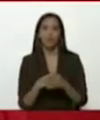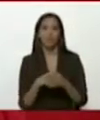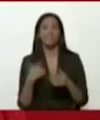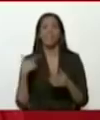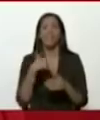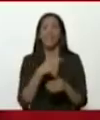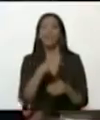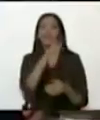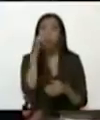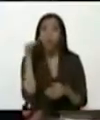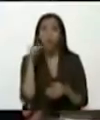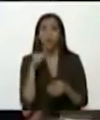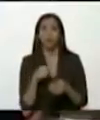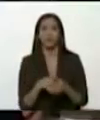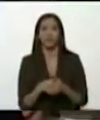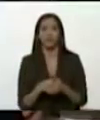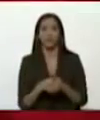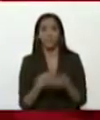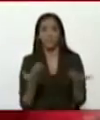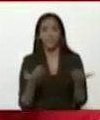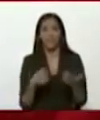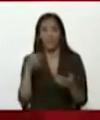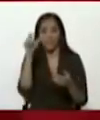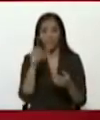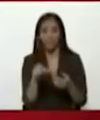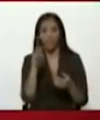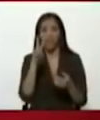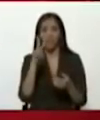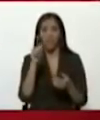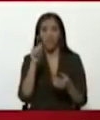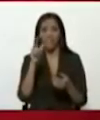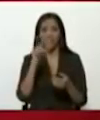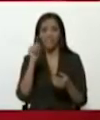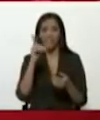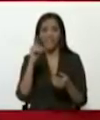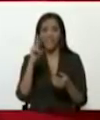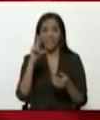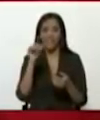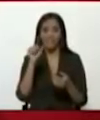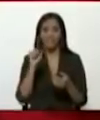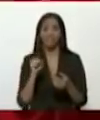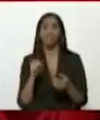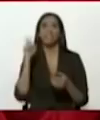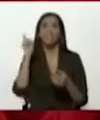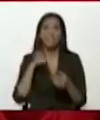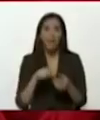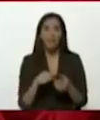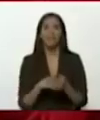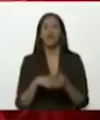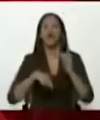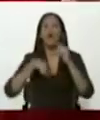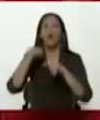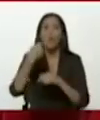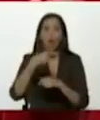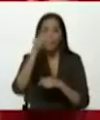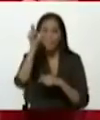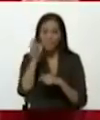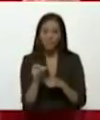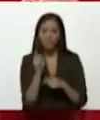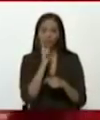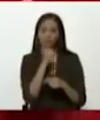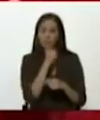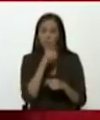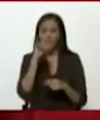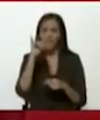trasladaban droga. Que es el caso de Valladares. El caso de Valladares. ¿Qué fue lo que te hizo Valladares? Pero es el caso también de Isa Pérez Recao. De Isa Pérez